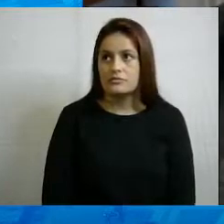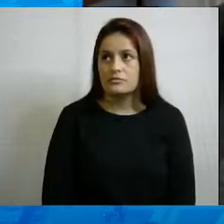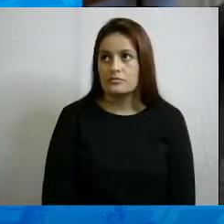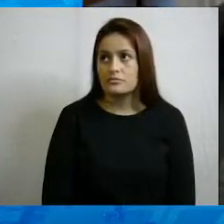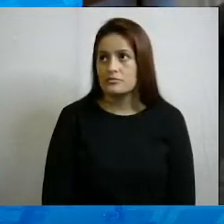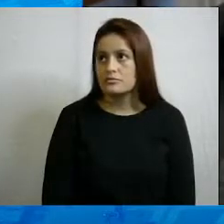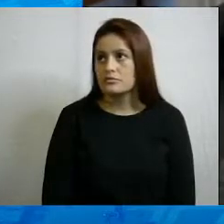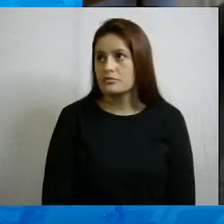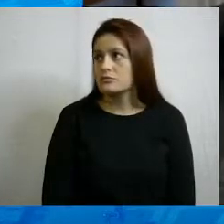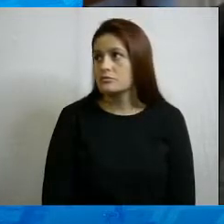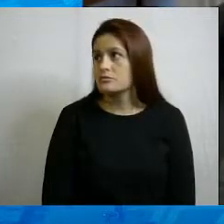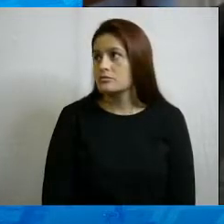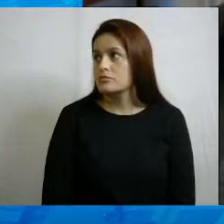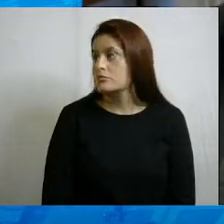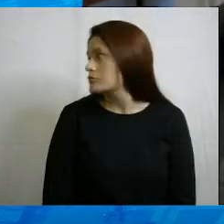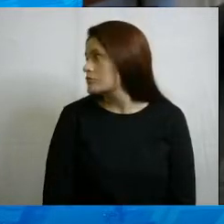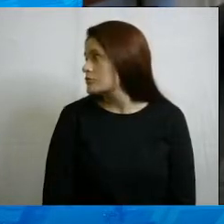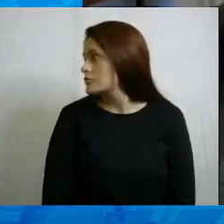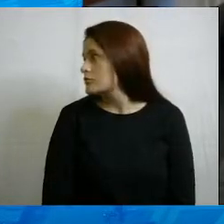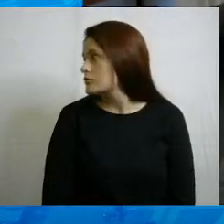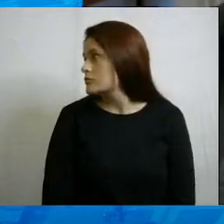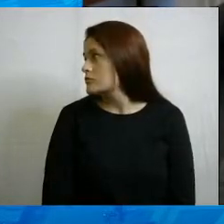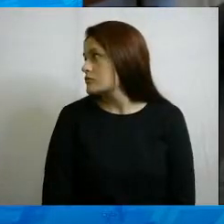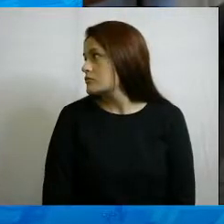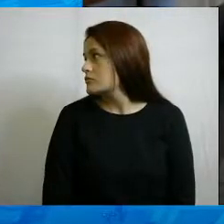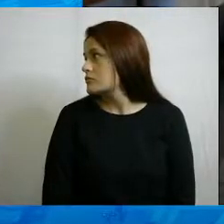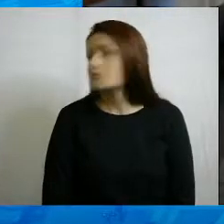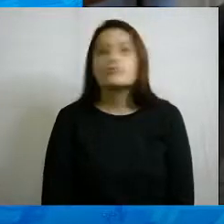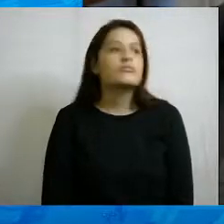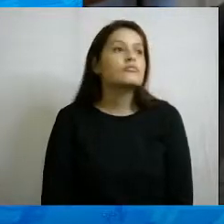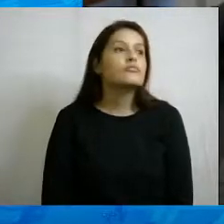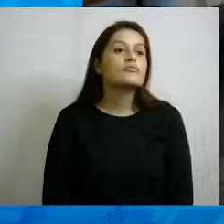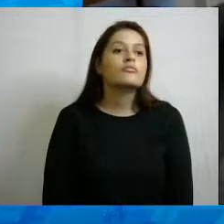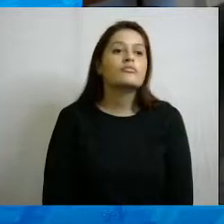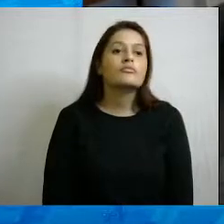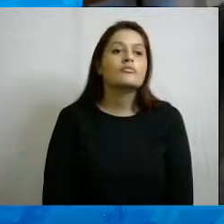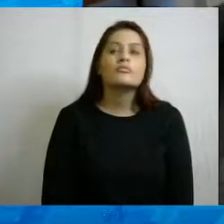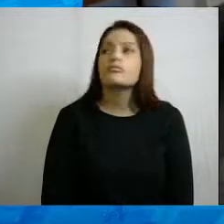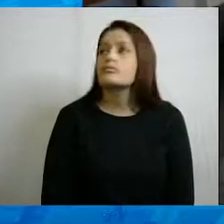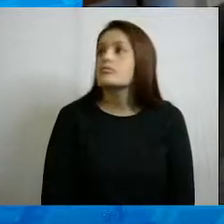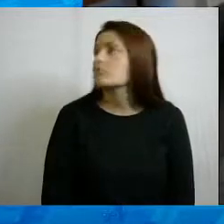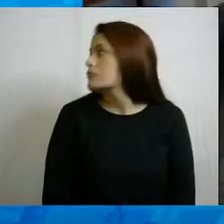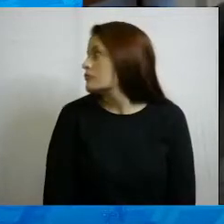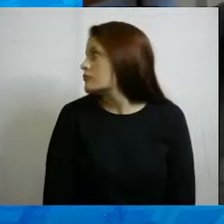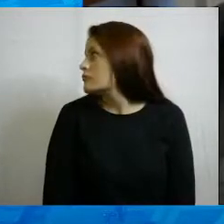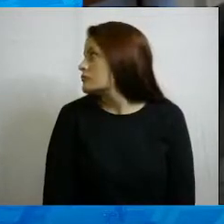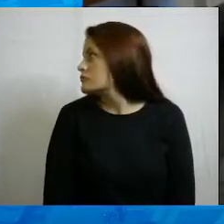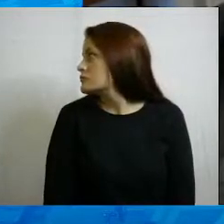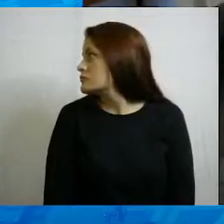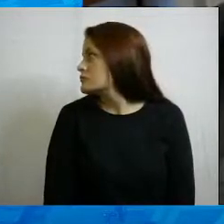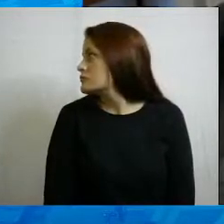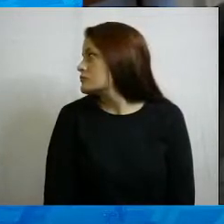vecina. Muchas gracias. La señora Julia Castañeda. Señora Julia Castañeda.